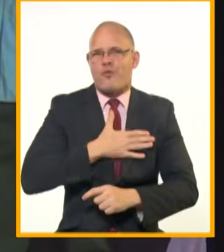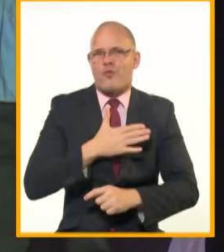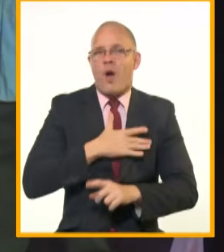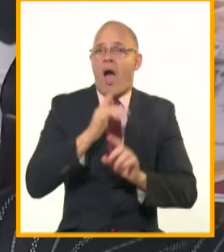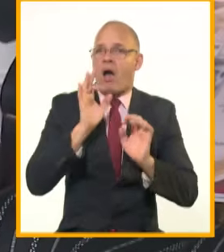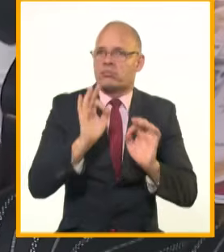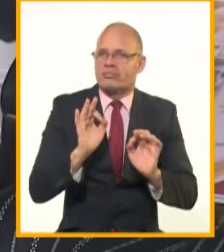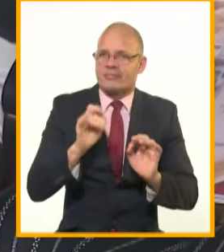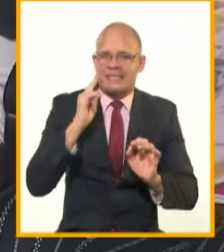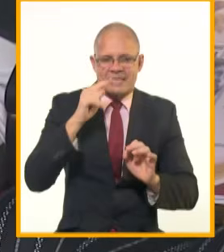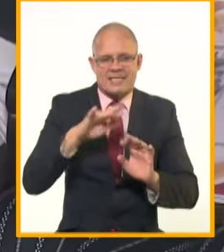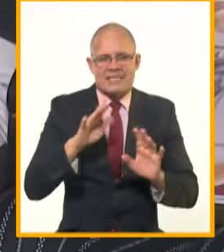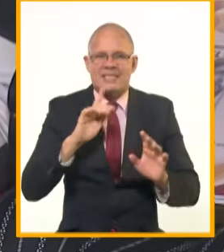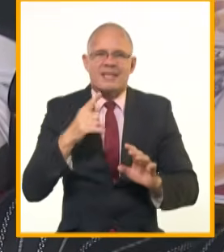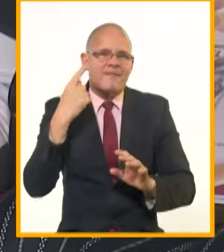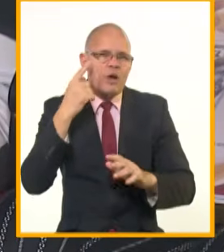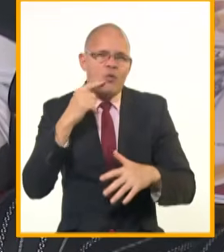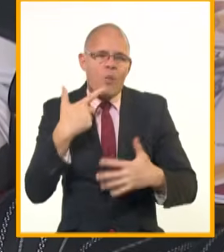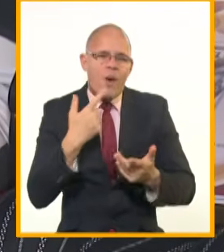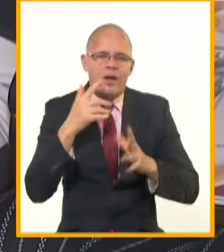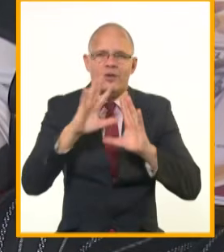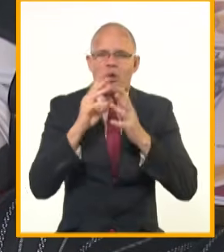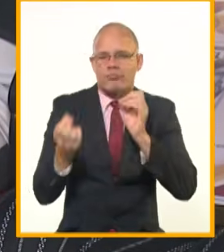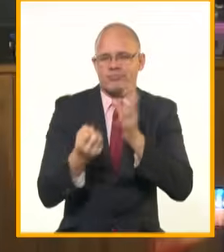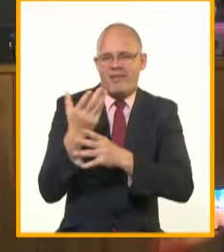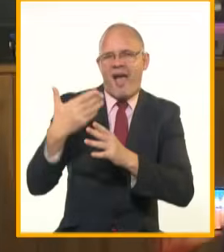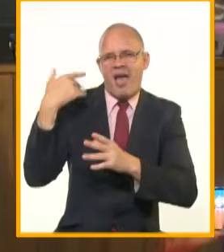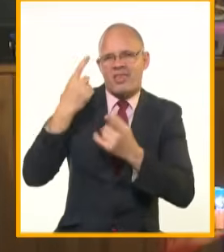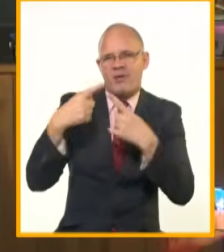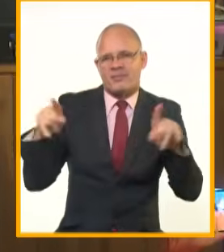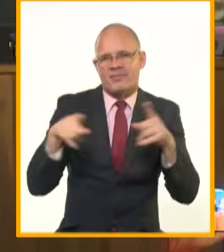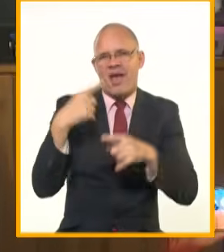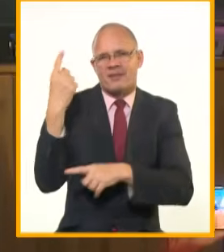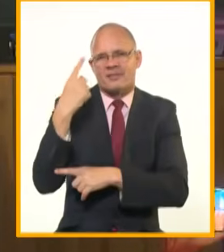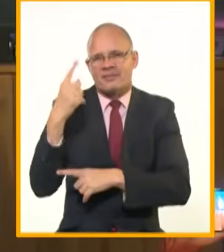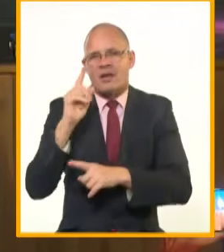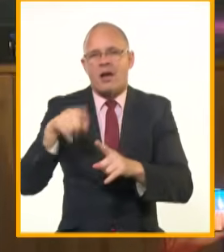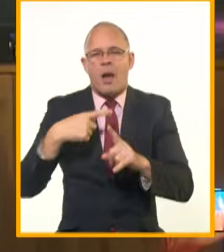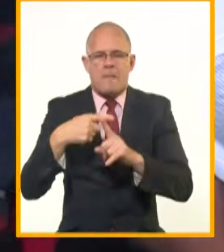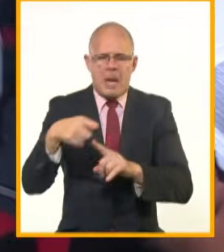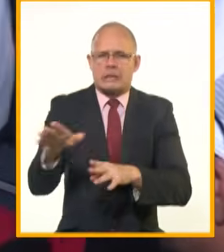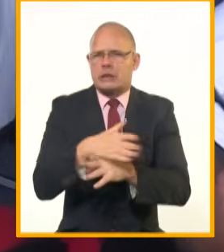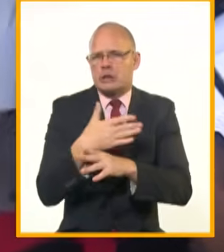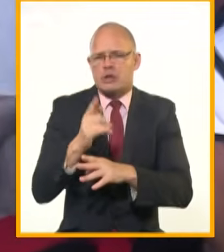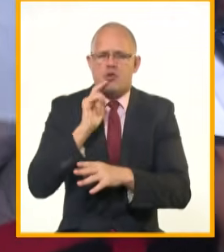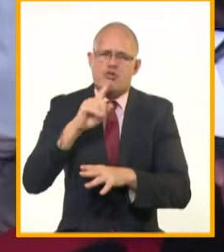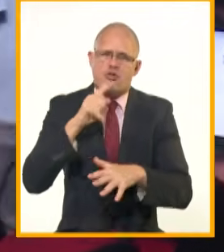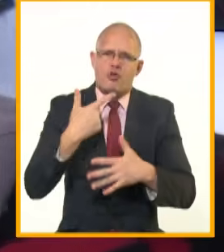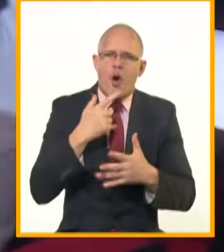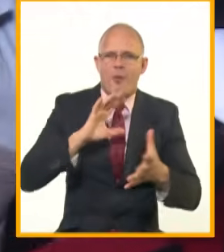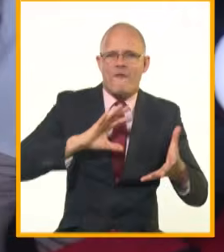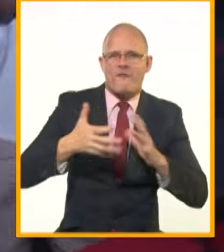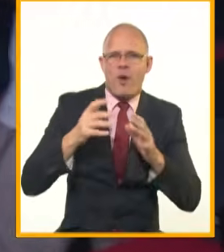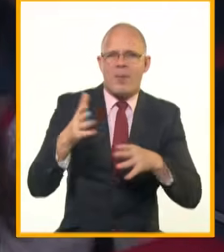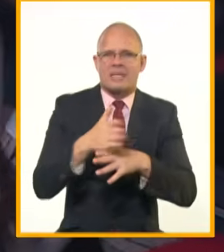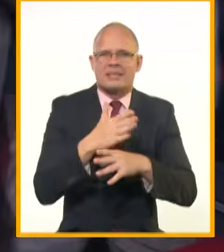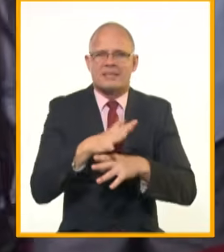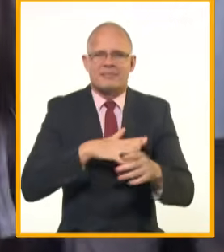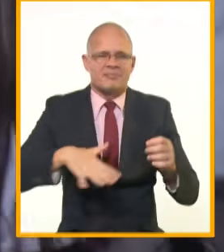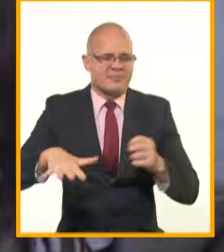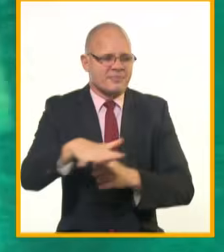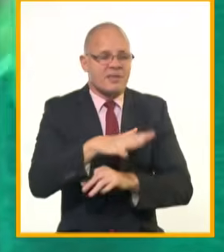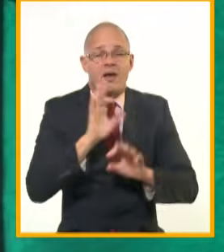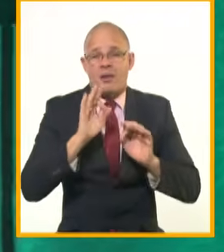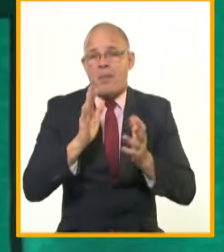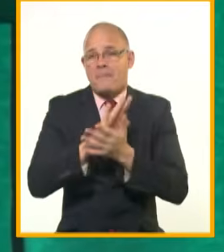que conmemoró la entonación fundacional del himno nacional y escenificó en un lenguaje coreográfico y musical la riqueza